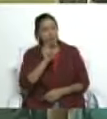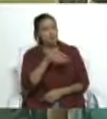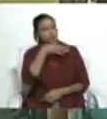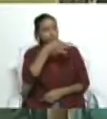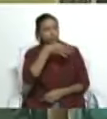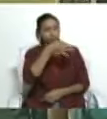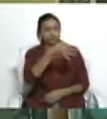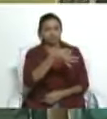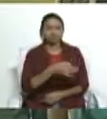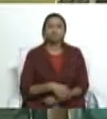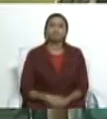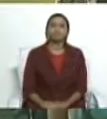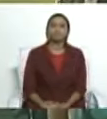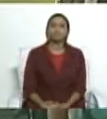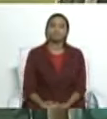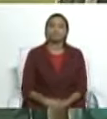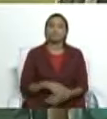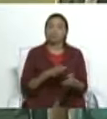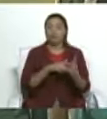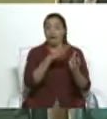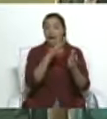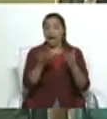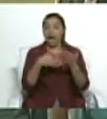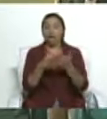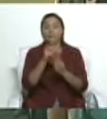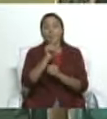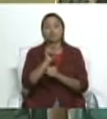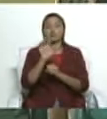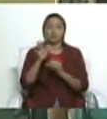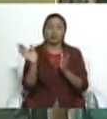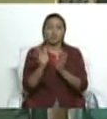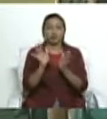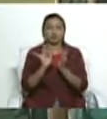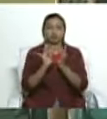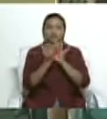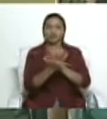realiza en nuestro país hasta el día 25 de marzo. Con esta información nosotros vamos a despedir el contacto.